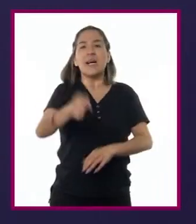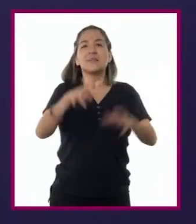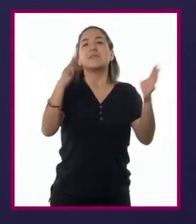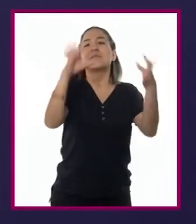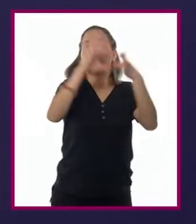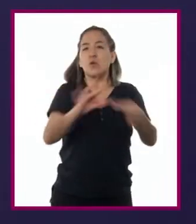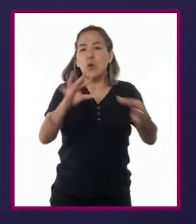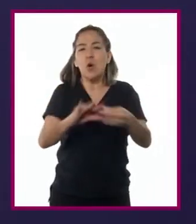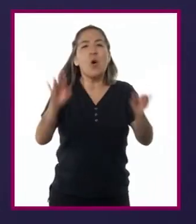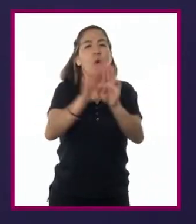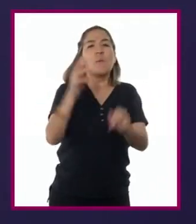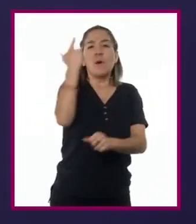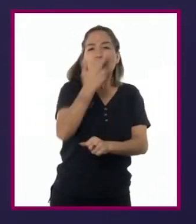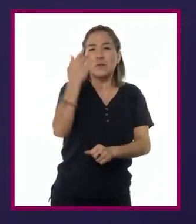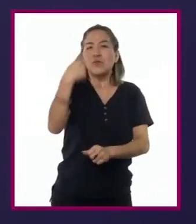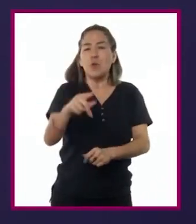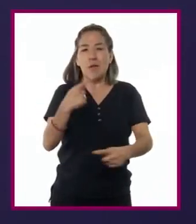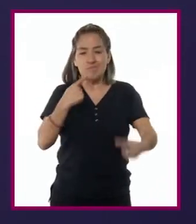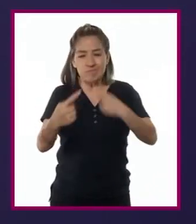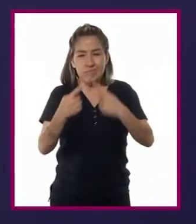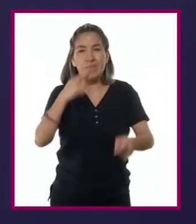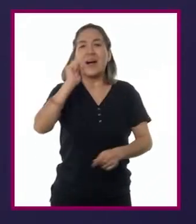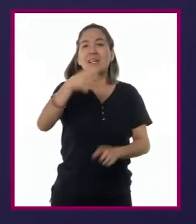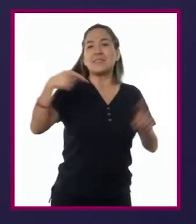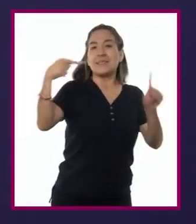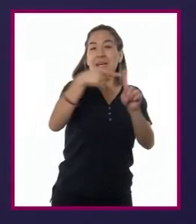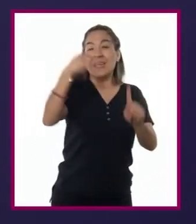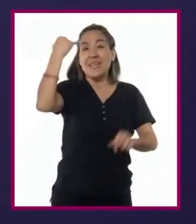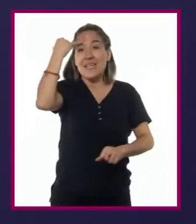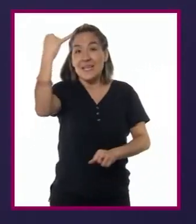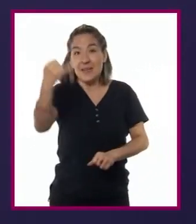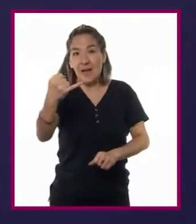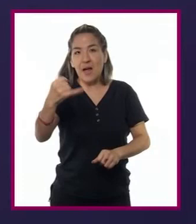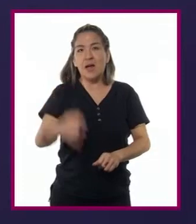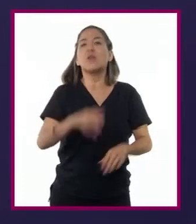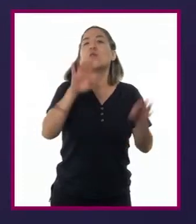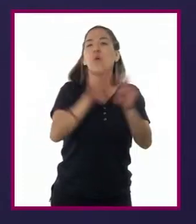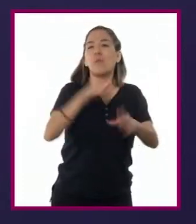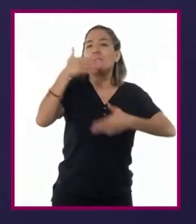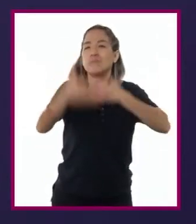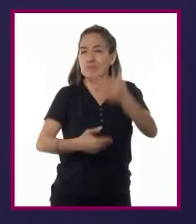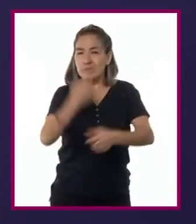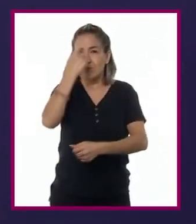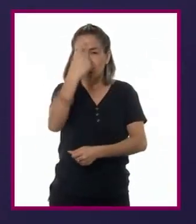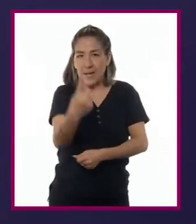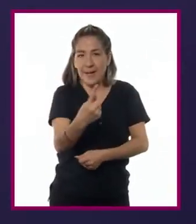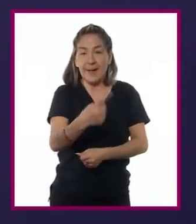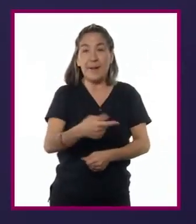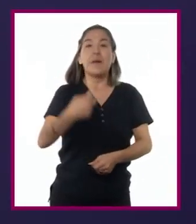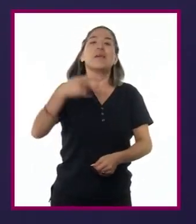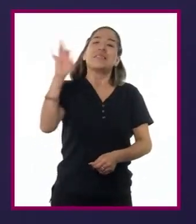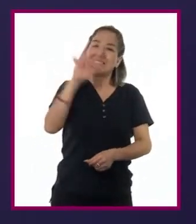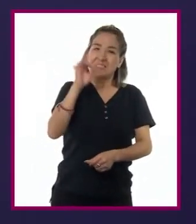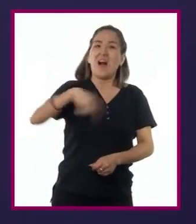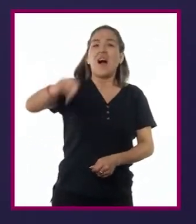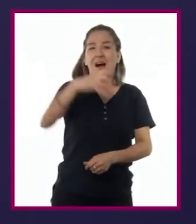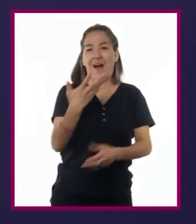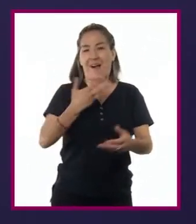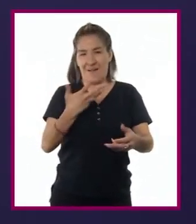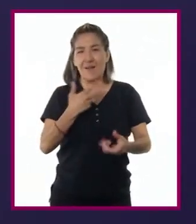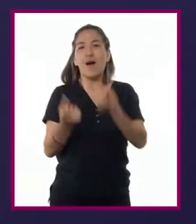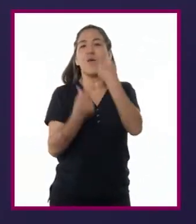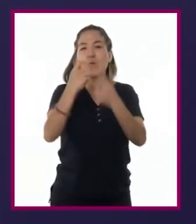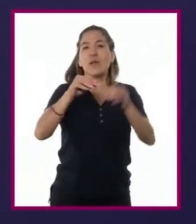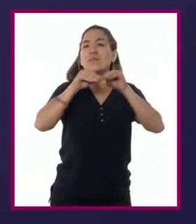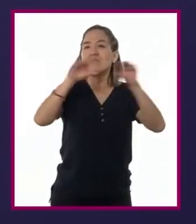para revisar de forma crítica sus postulados y procedimientos. Aunque hay algunos textos